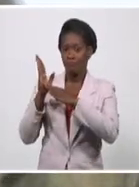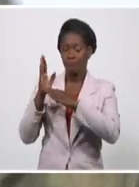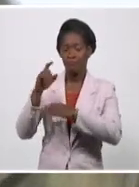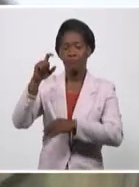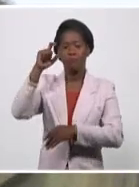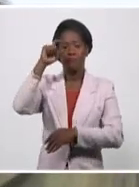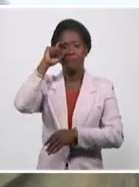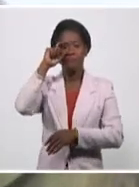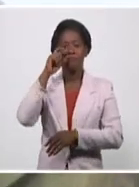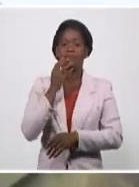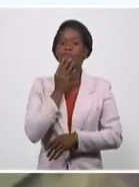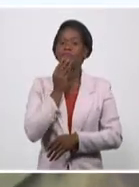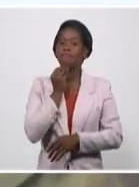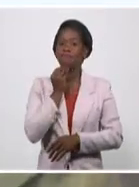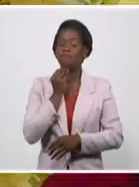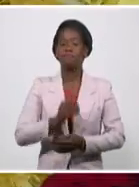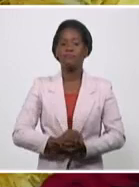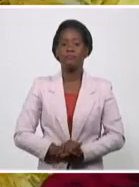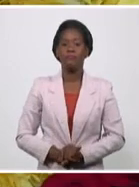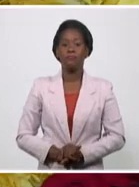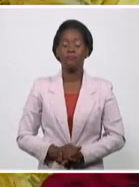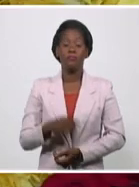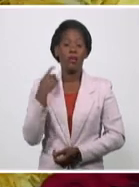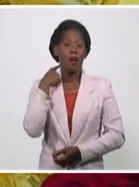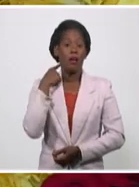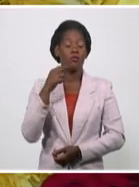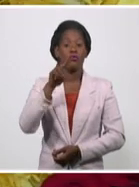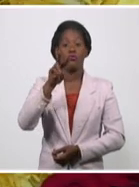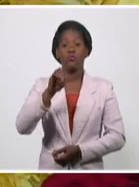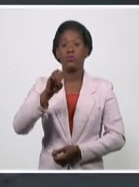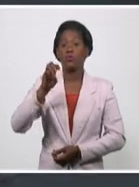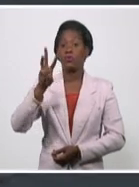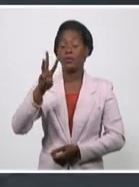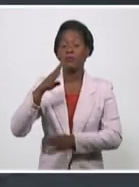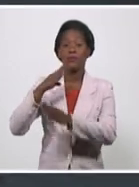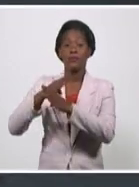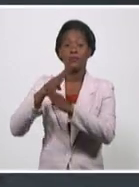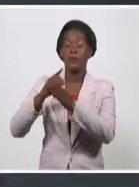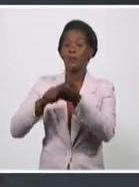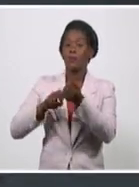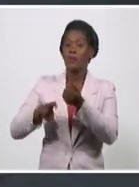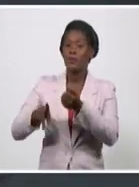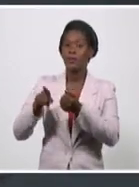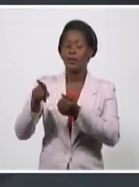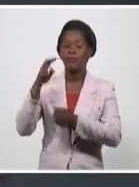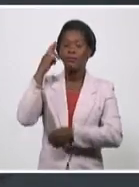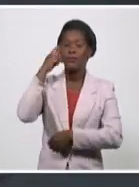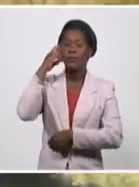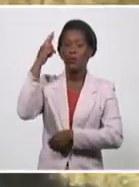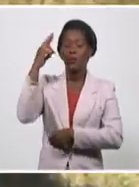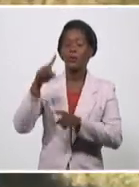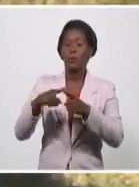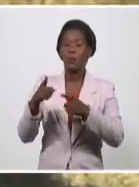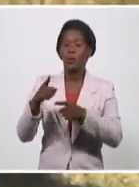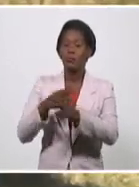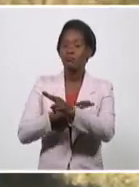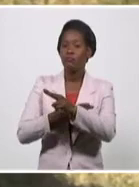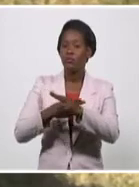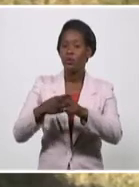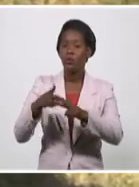203 años del nacimiento de Perucho Figueredo, Santiago de Cuba lo reverencia desde el pensamiento y el himno que